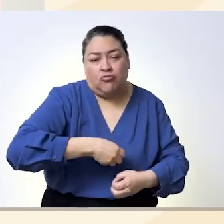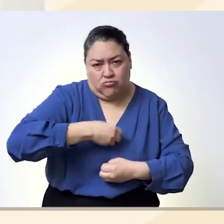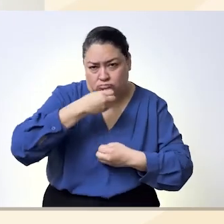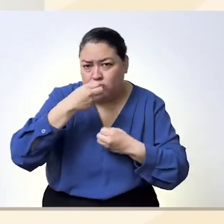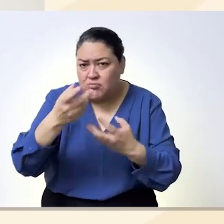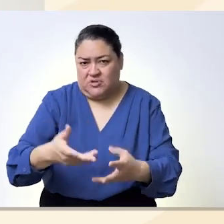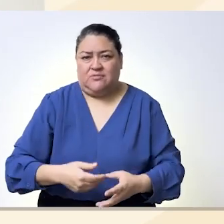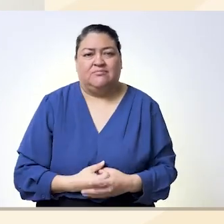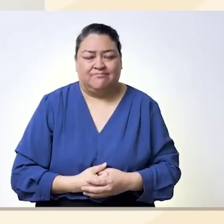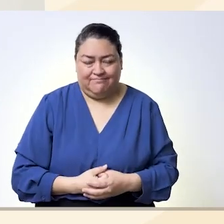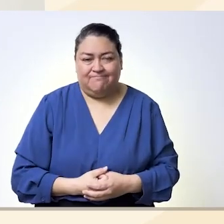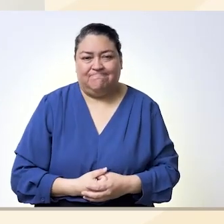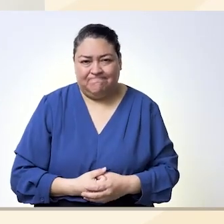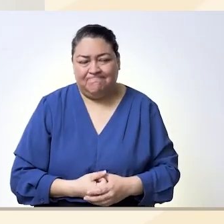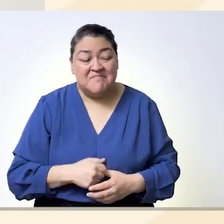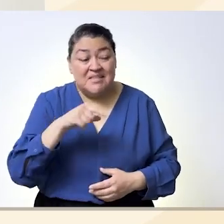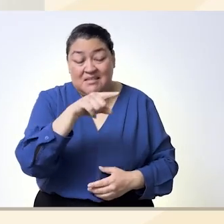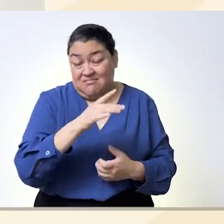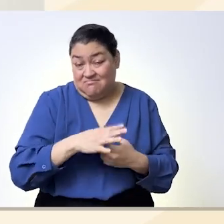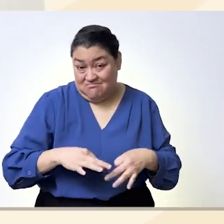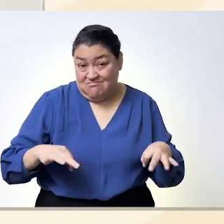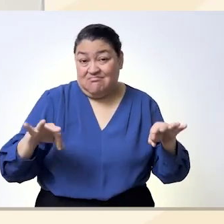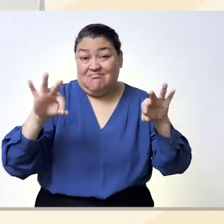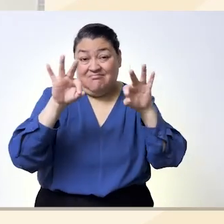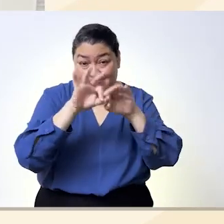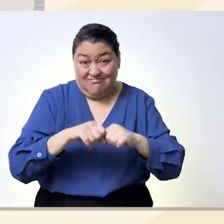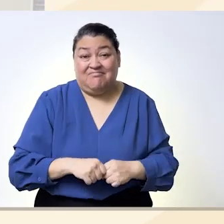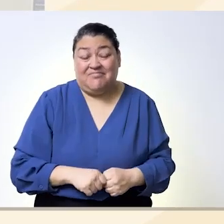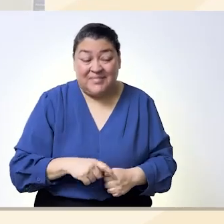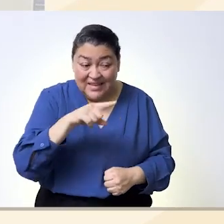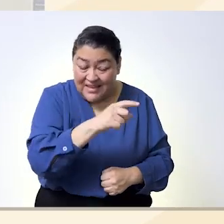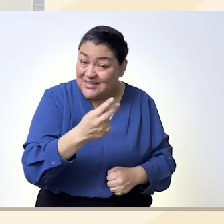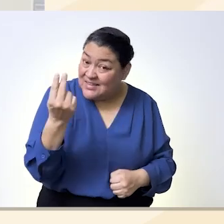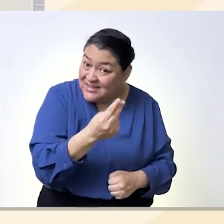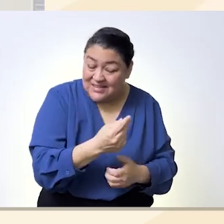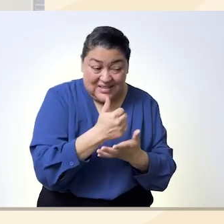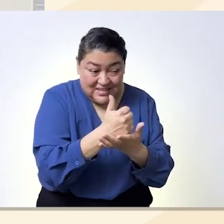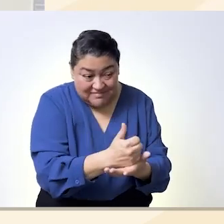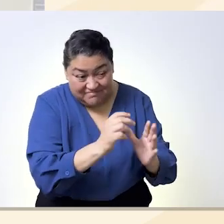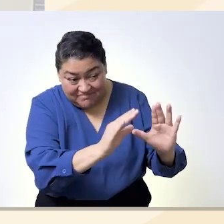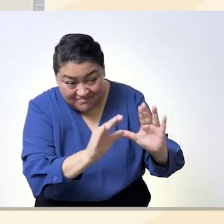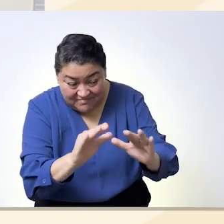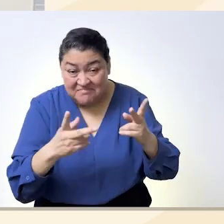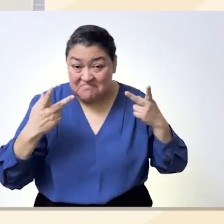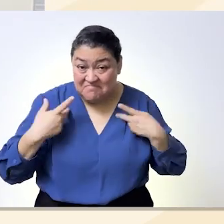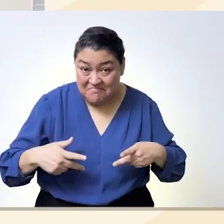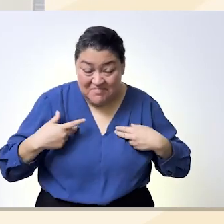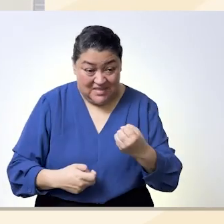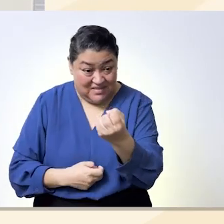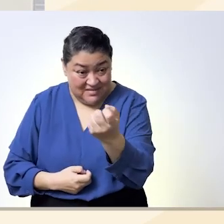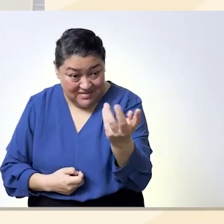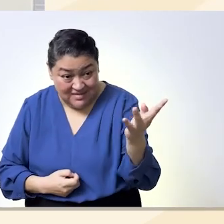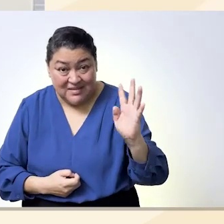tema que hay que trabajar, como dices tú, para las personas que están alrededor de la persona neurodivergente.